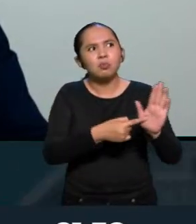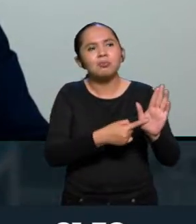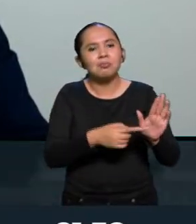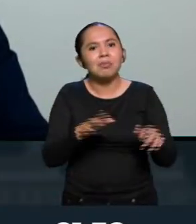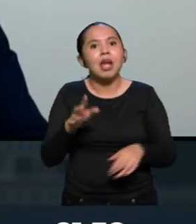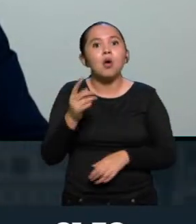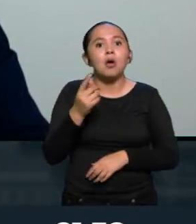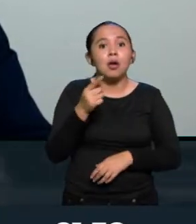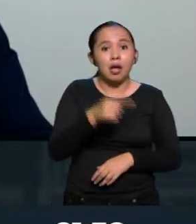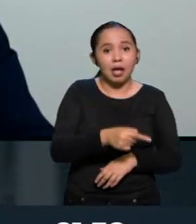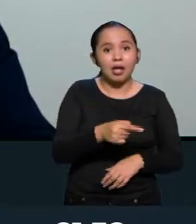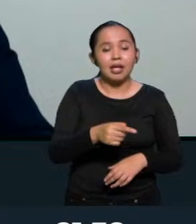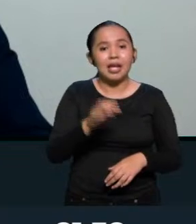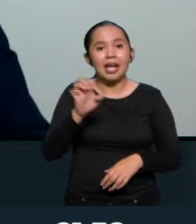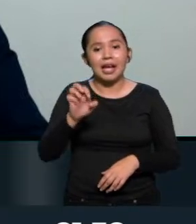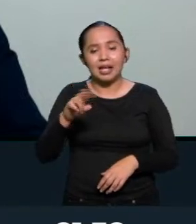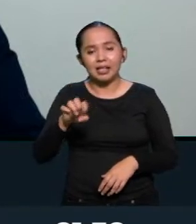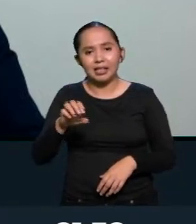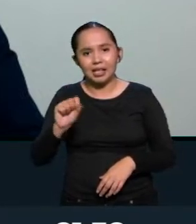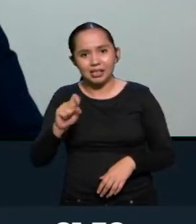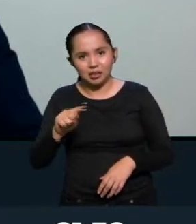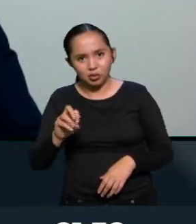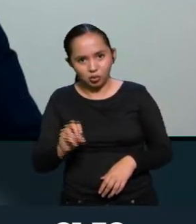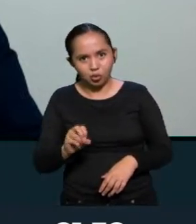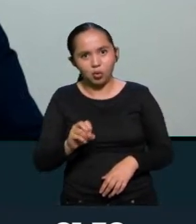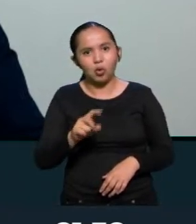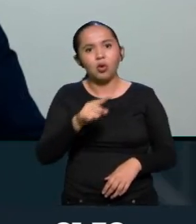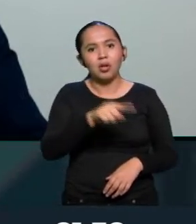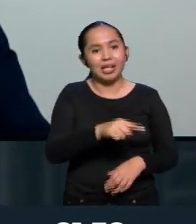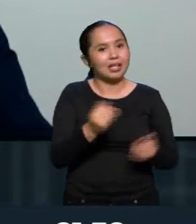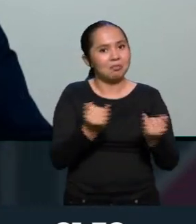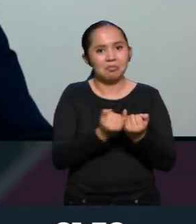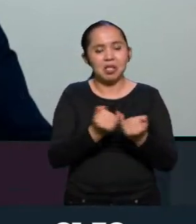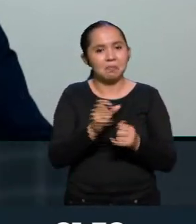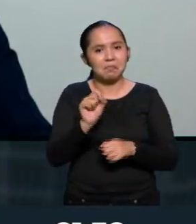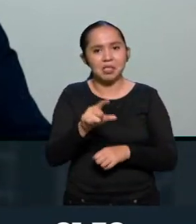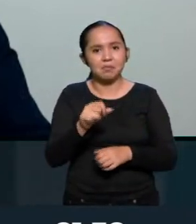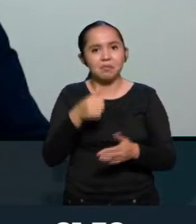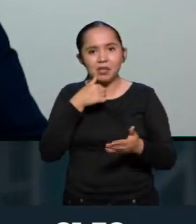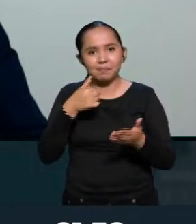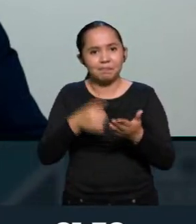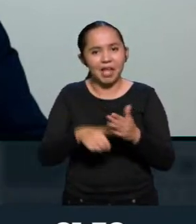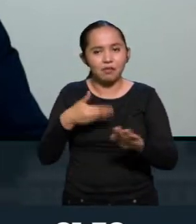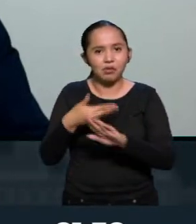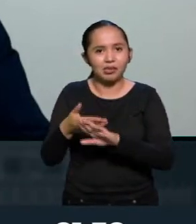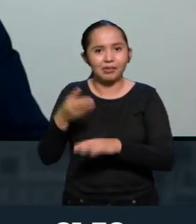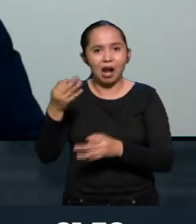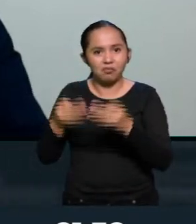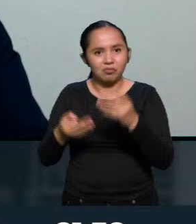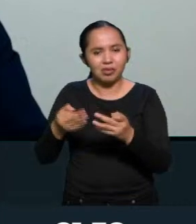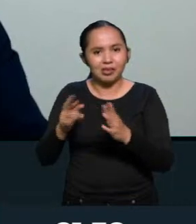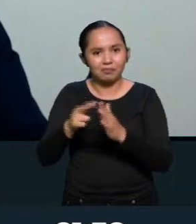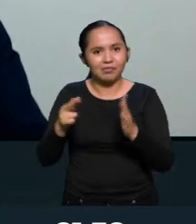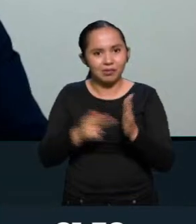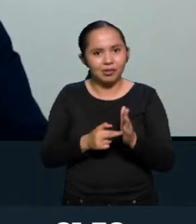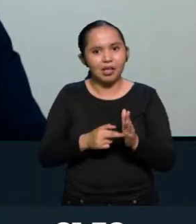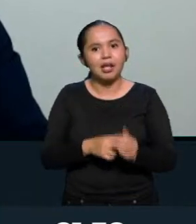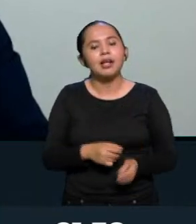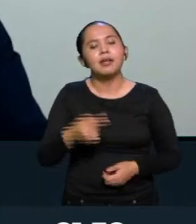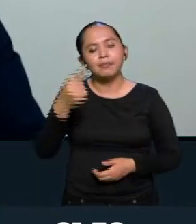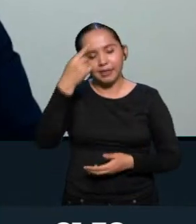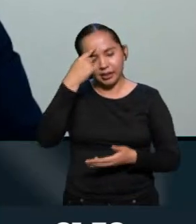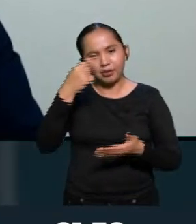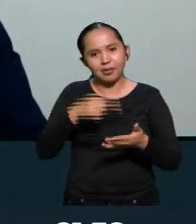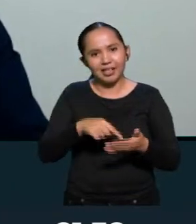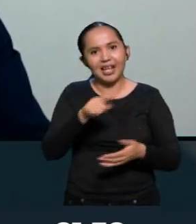después de que Ernesto Zedillo, unos días después de que Ernesto Zedillo también sale en contra de la reforma judicial. Porque me parece que tienen que crear